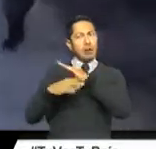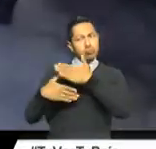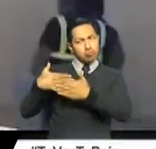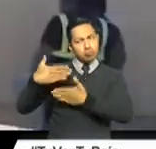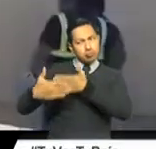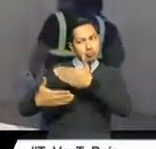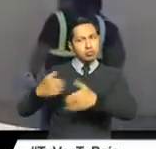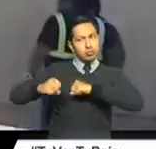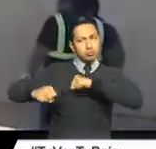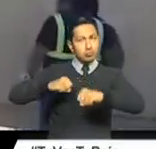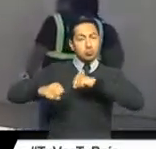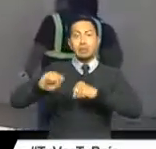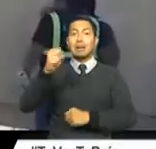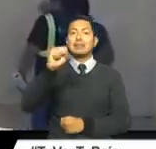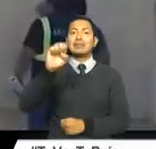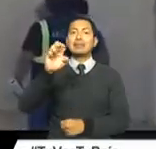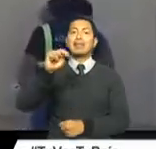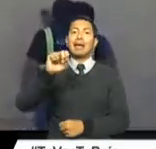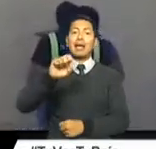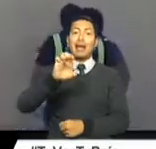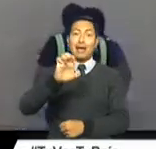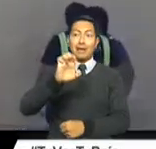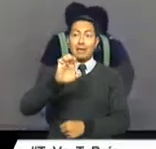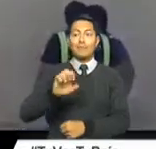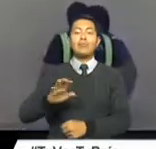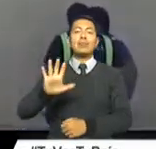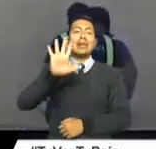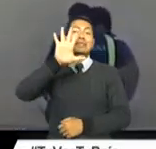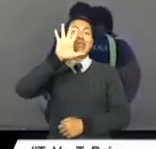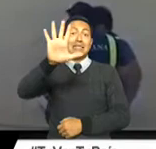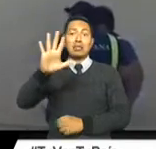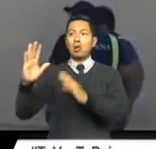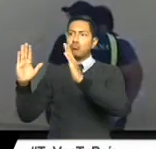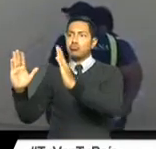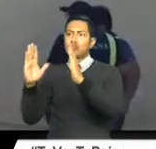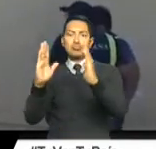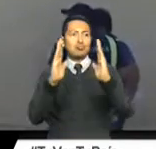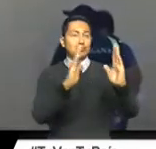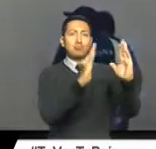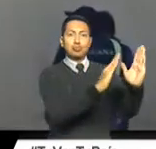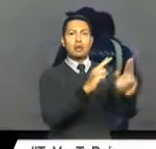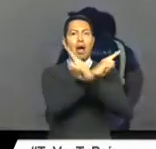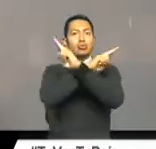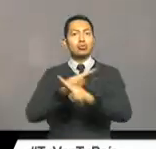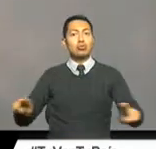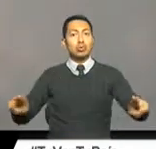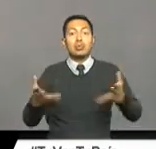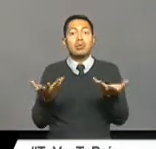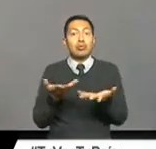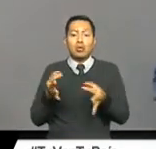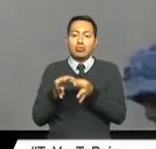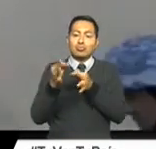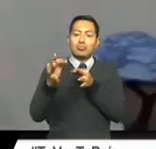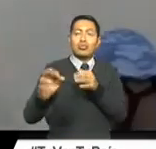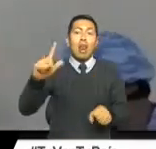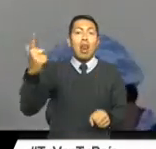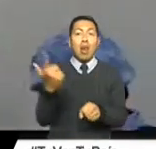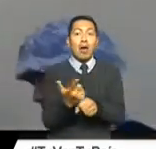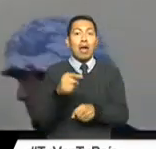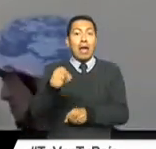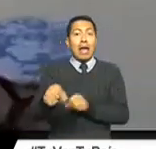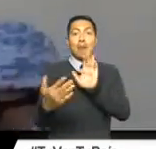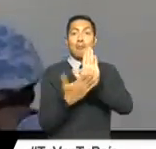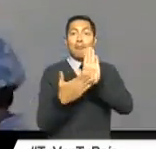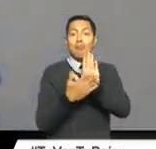respectivos, el SENAE clausuró 5 pilares en los cantones de Macará y Zapotillo, provincia de Loja, por no contar con los